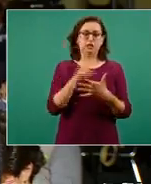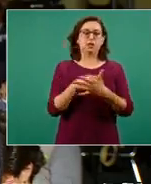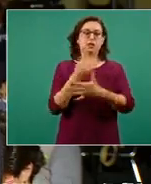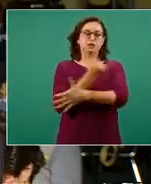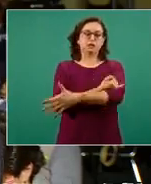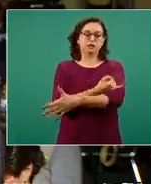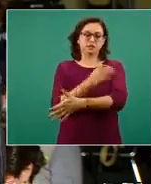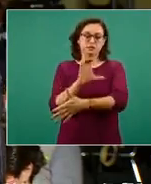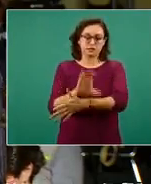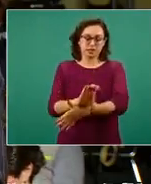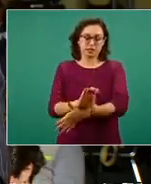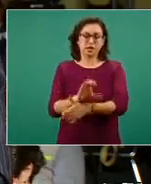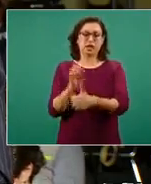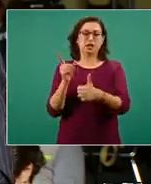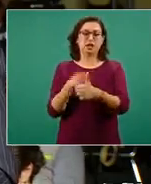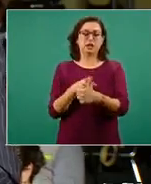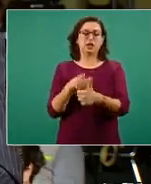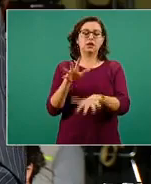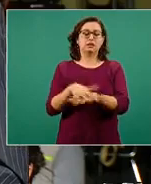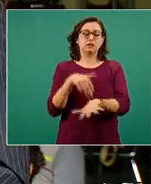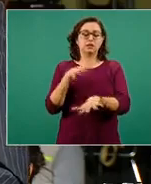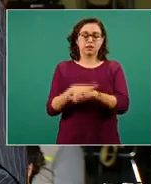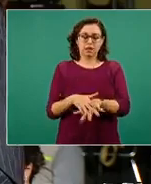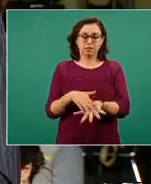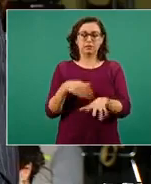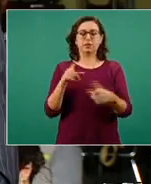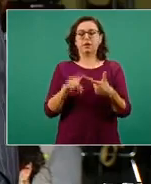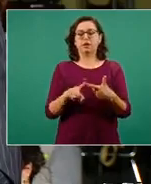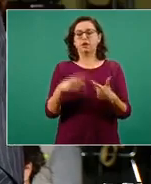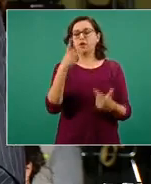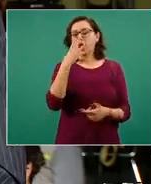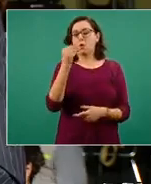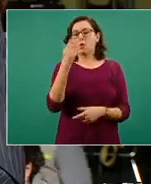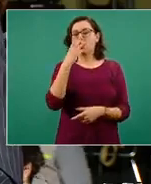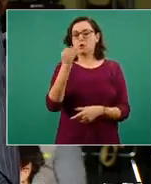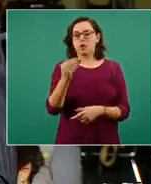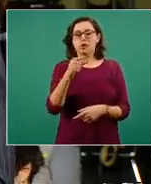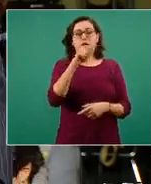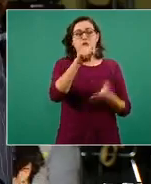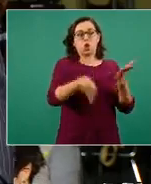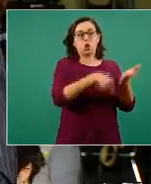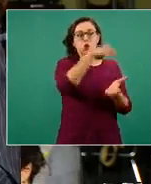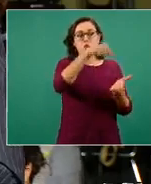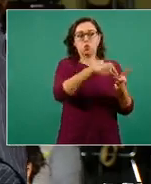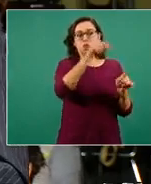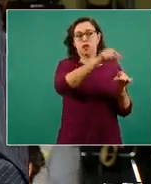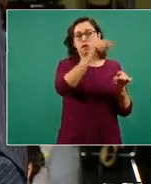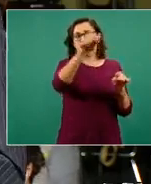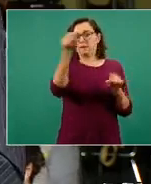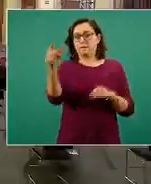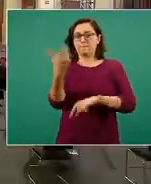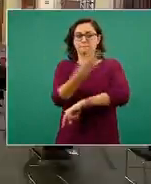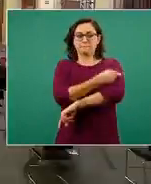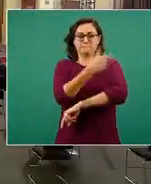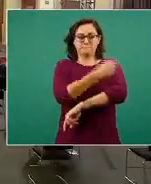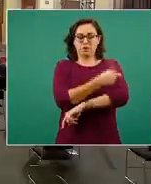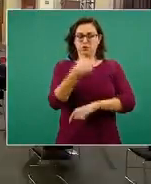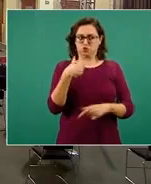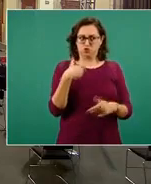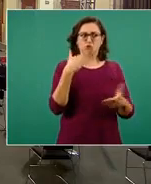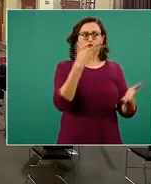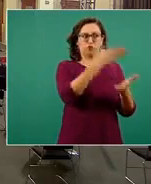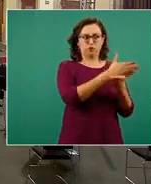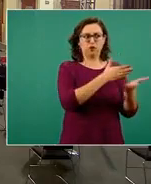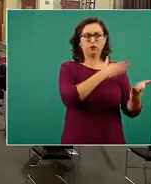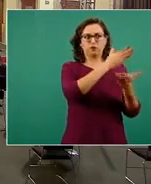Iztacalco, Tlalpan, Coyoacán, en los puntos de vacunación, ahora que se realizan estas vacunaciones, y